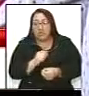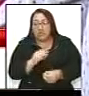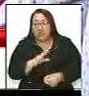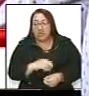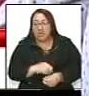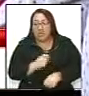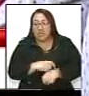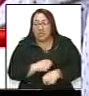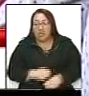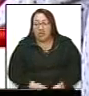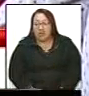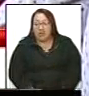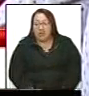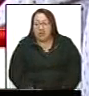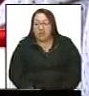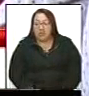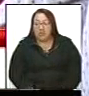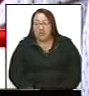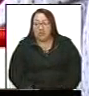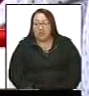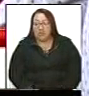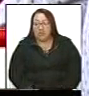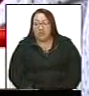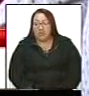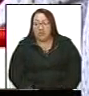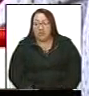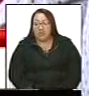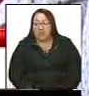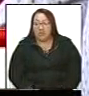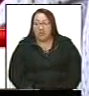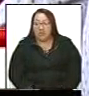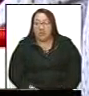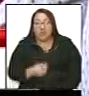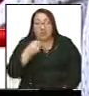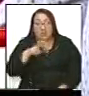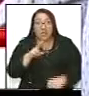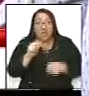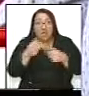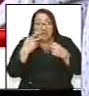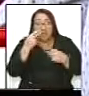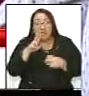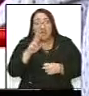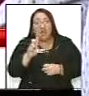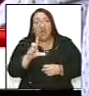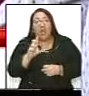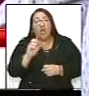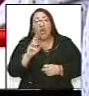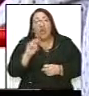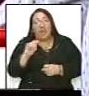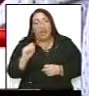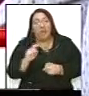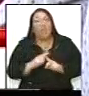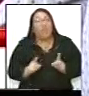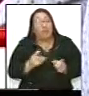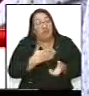es tiempo de que fijemos, de que miremos a la Amazonía, de que miremos Loreto. Pero,